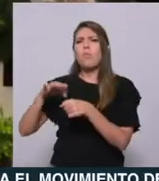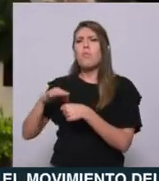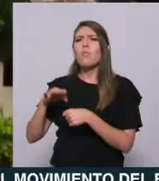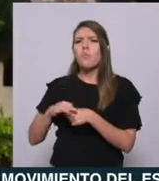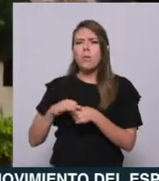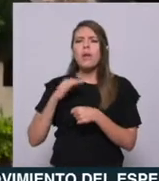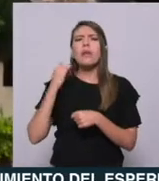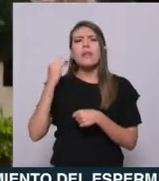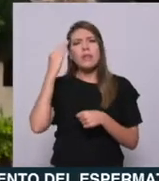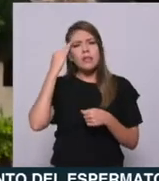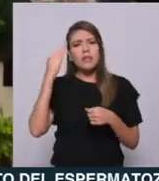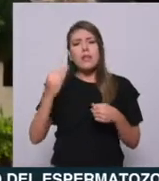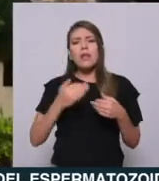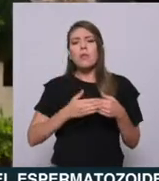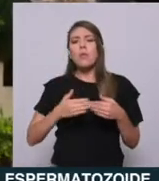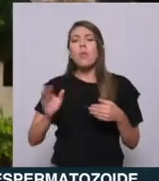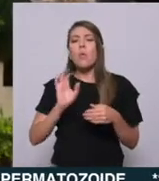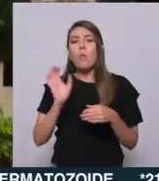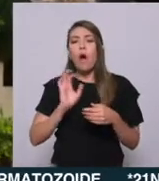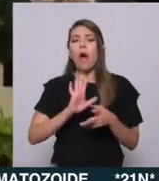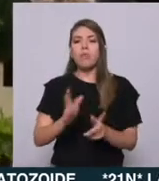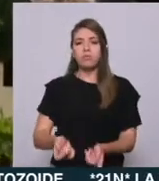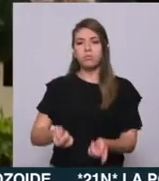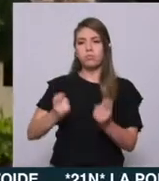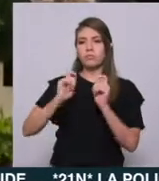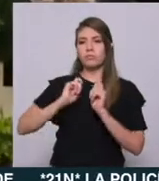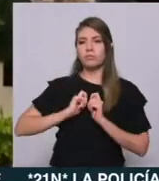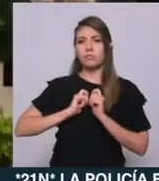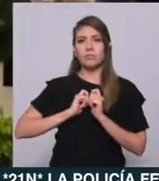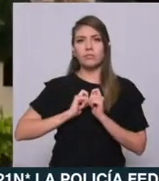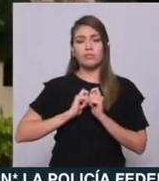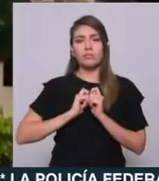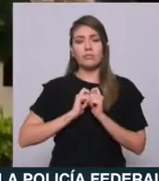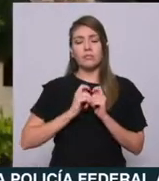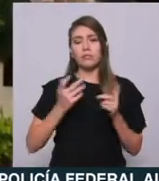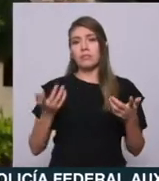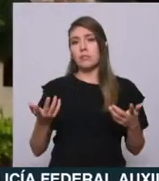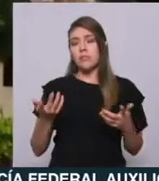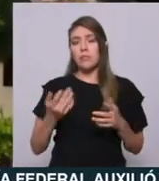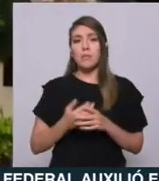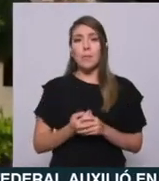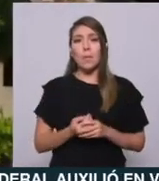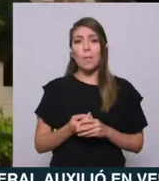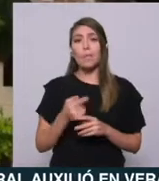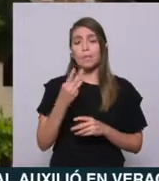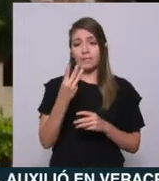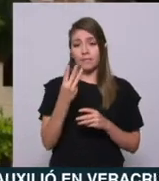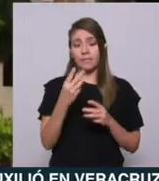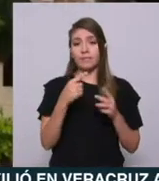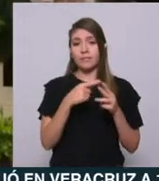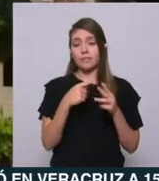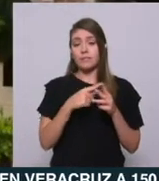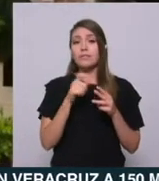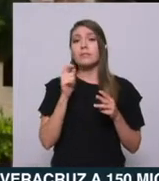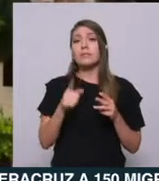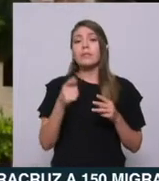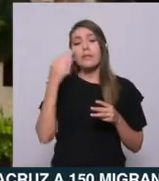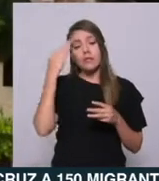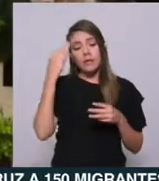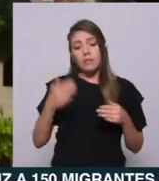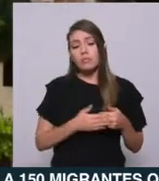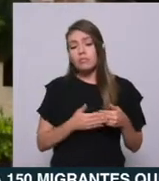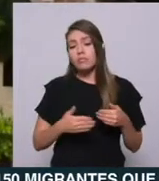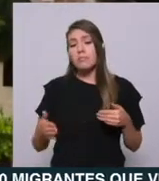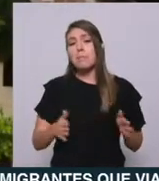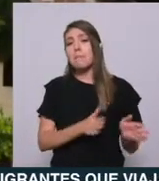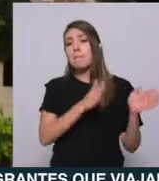tiempo ocupará el cargo. Y en los 3 casos se referían a alargar el periodo del Congreso y de los